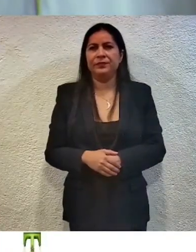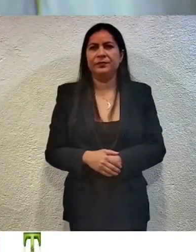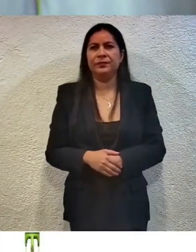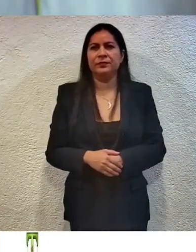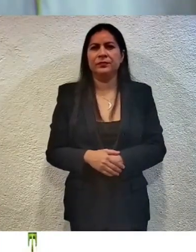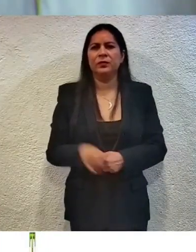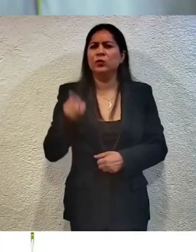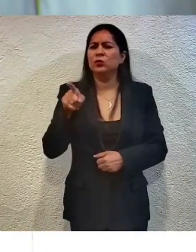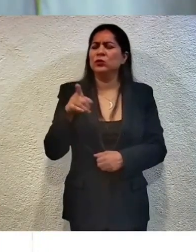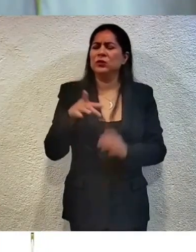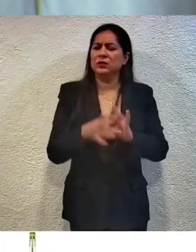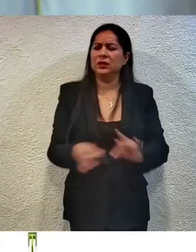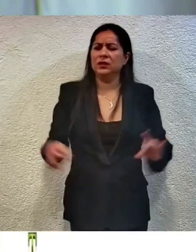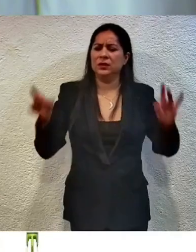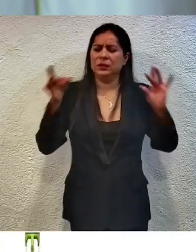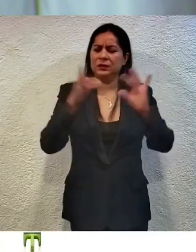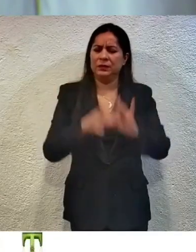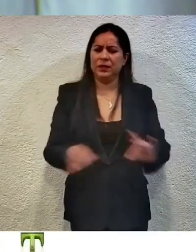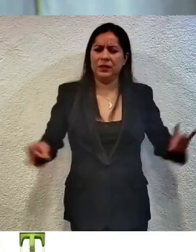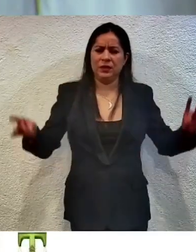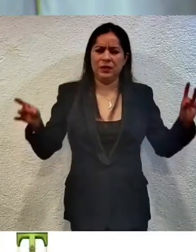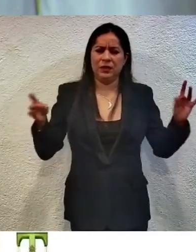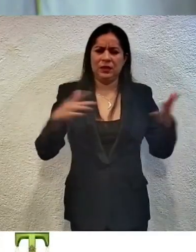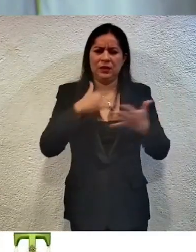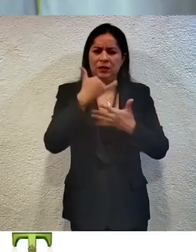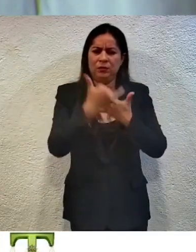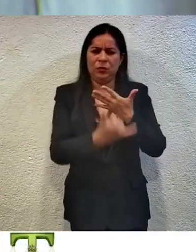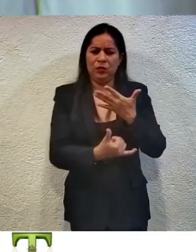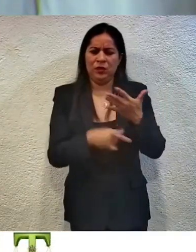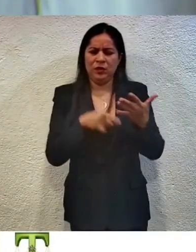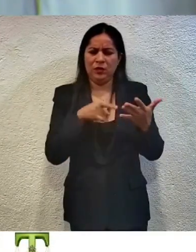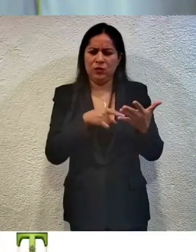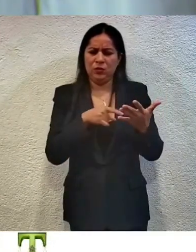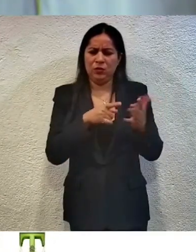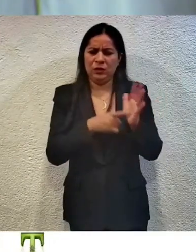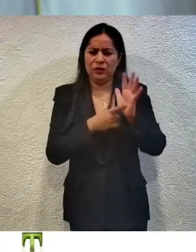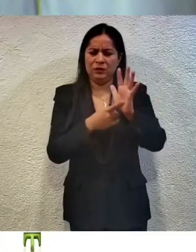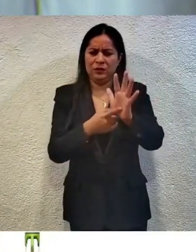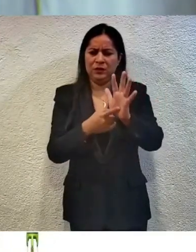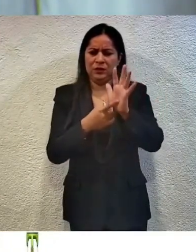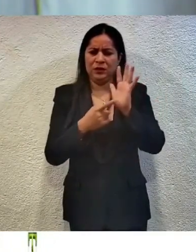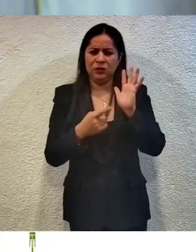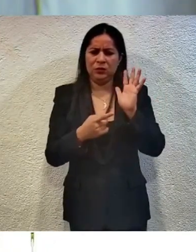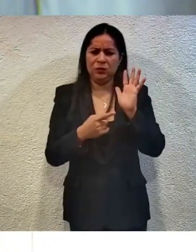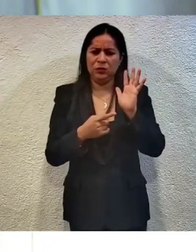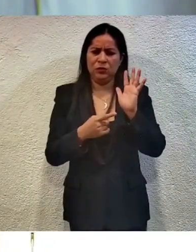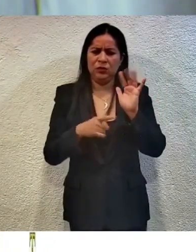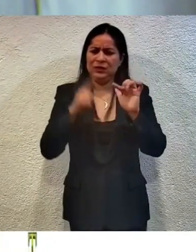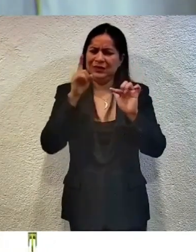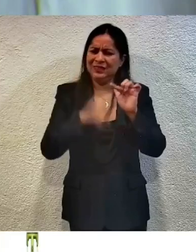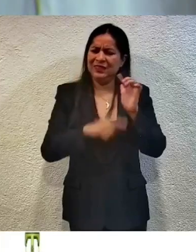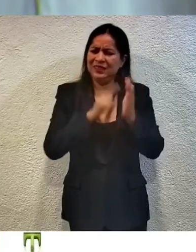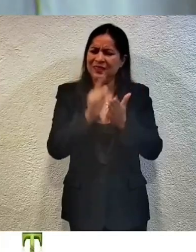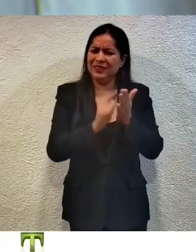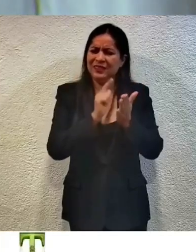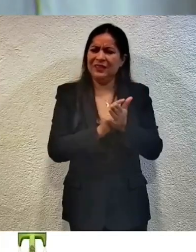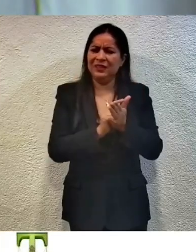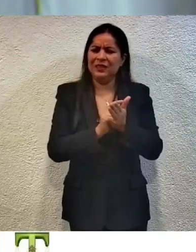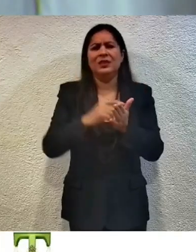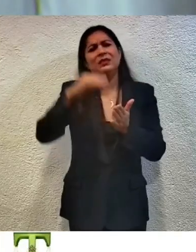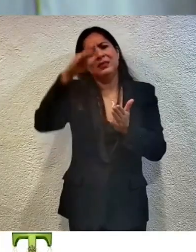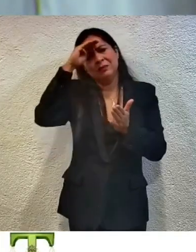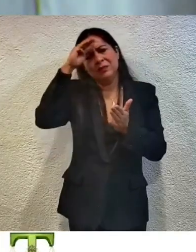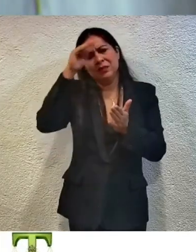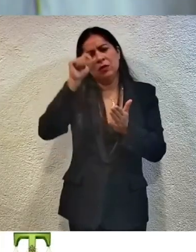usted dice que el proyecto que les presento se aparta de la legalidad, si considera lo mismo